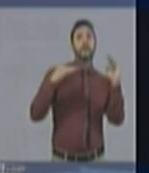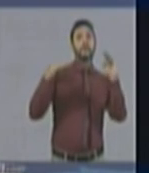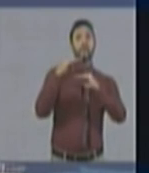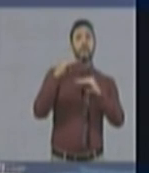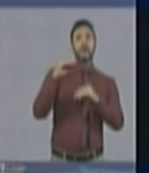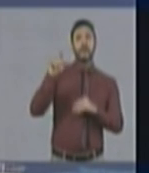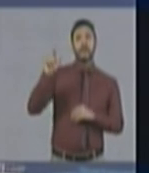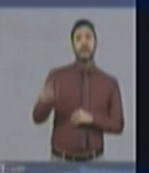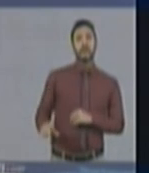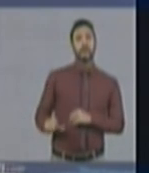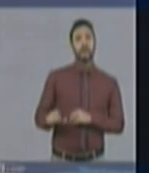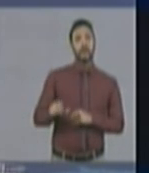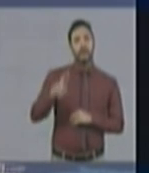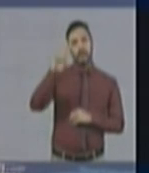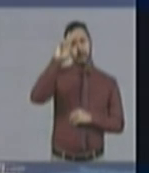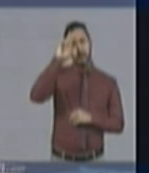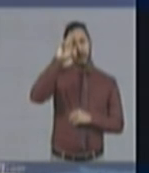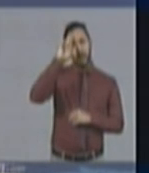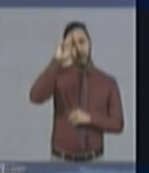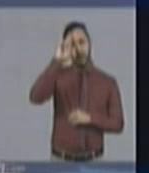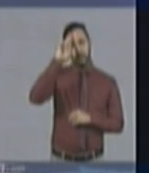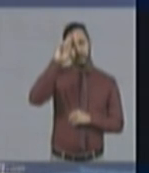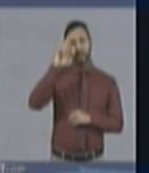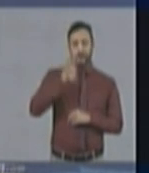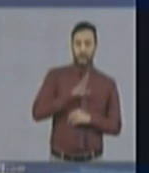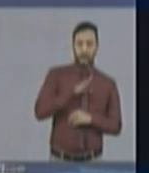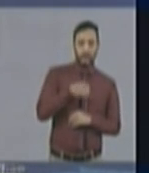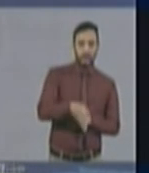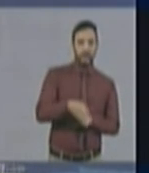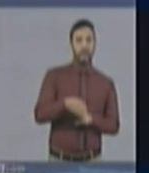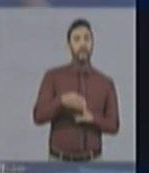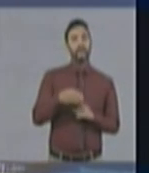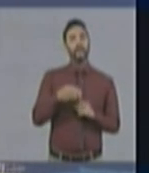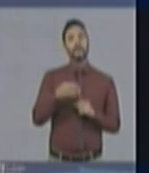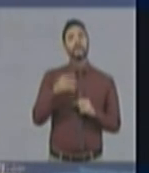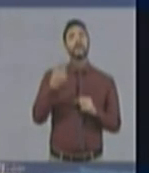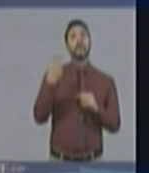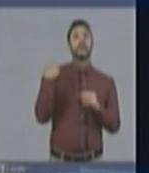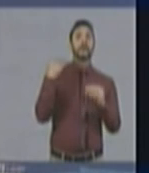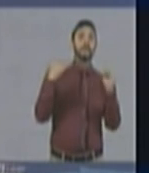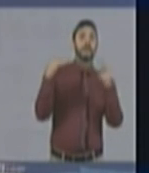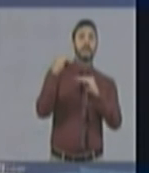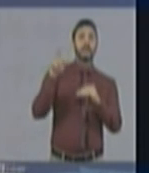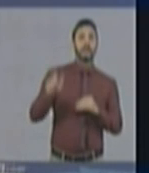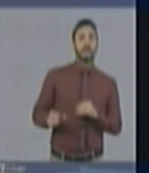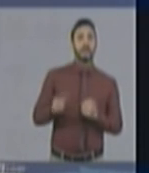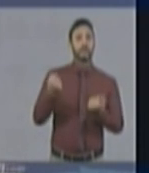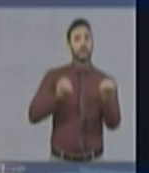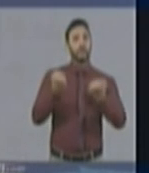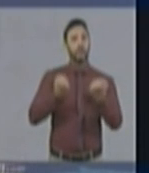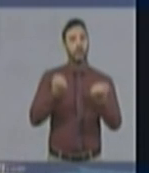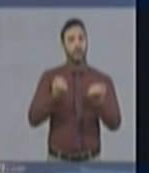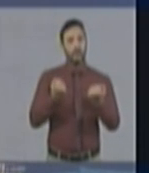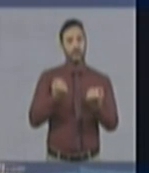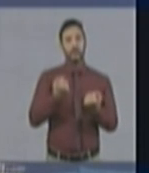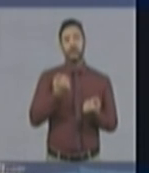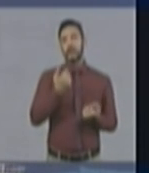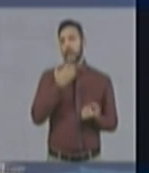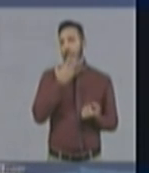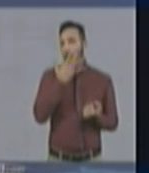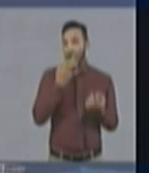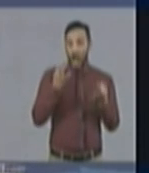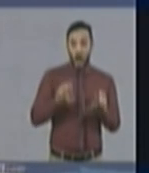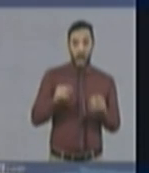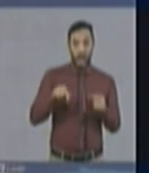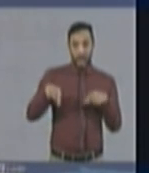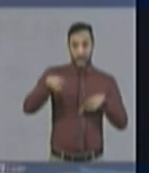Morales, miembro del Poder Político, que se encuentra allí. Y el ministro de Transporte, Adel Izquierdo, ahora en estos momentos están ellos